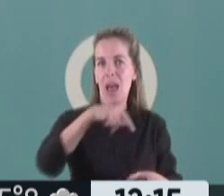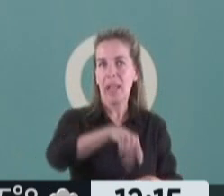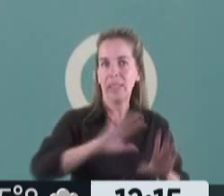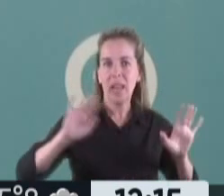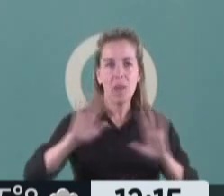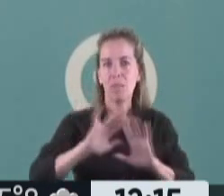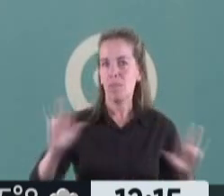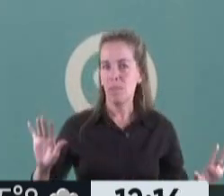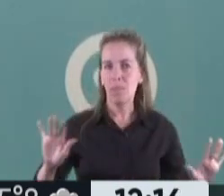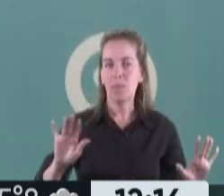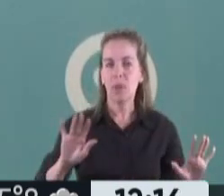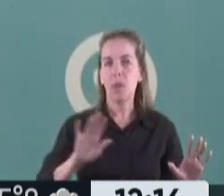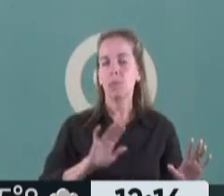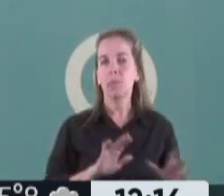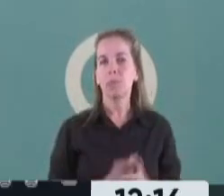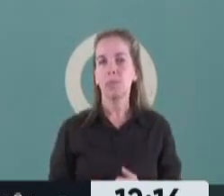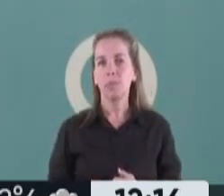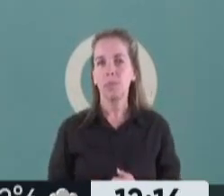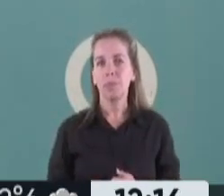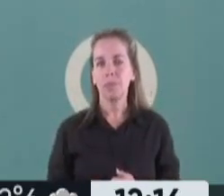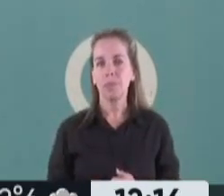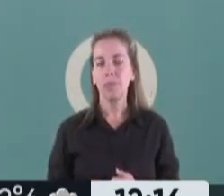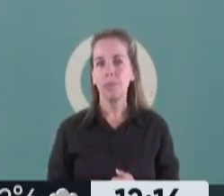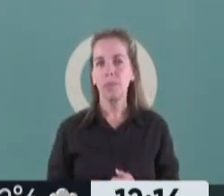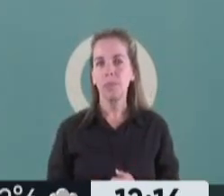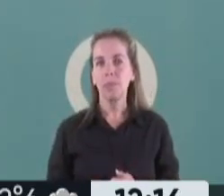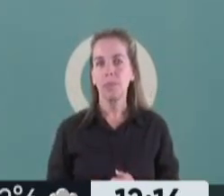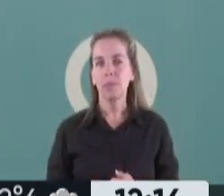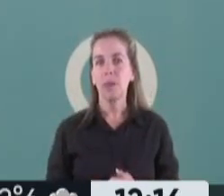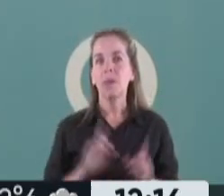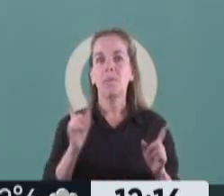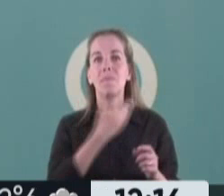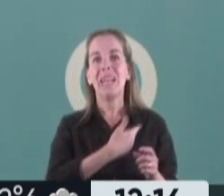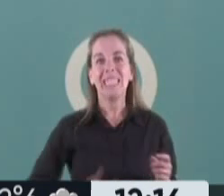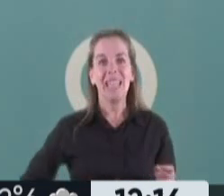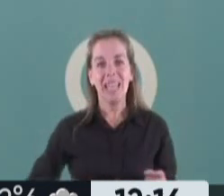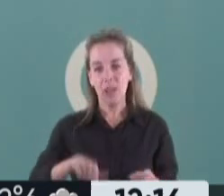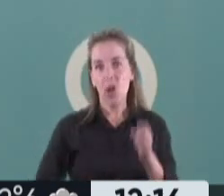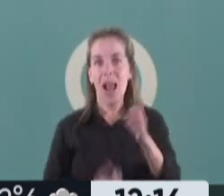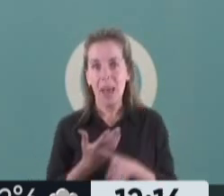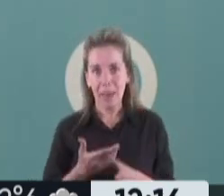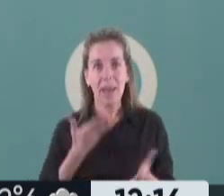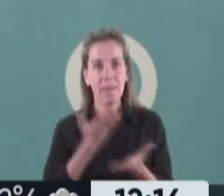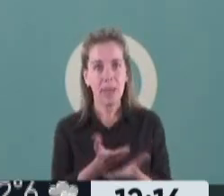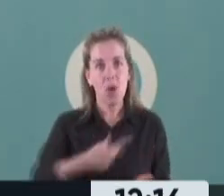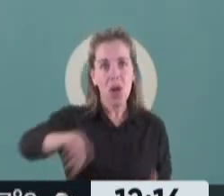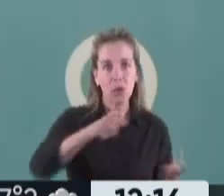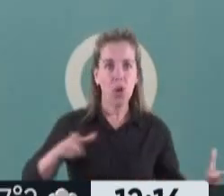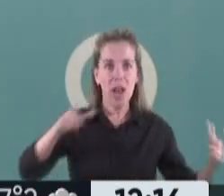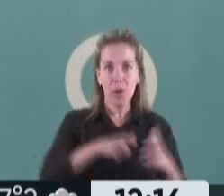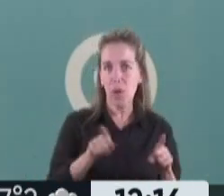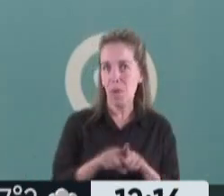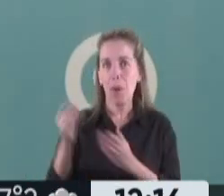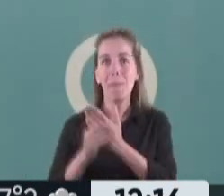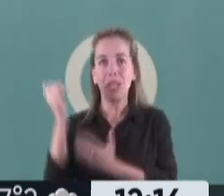Independientemente de cualquier otra consideración, y esto fue lo que dijo el presidente hoy y lo que dijo también el ministro de Economía, le